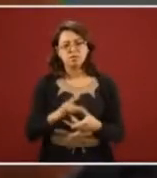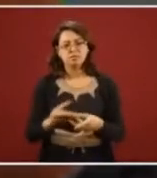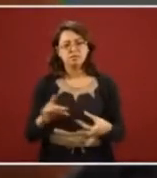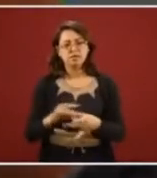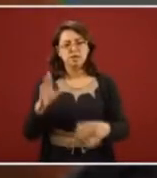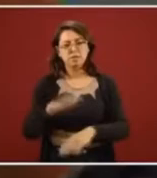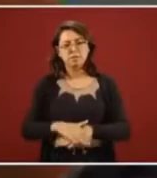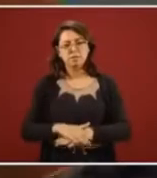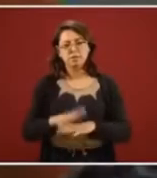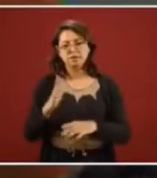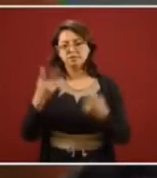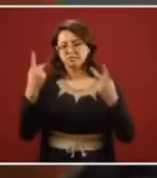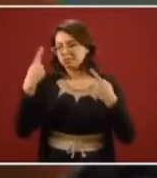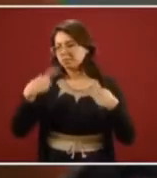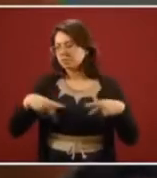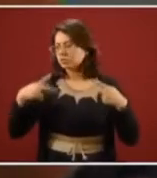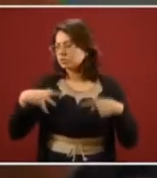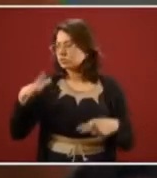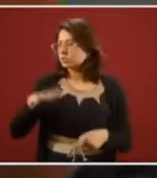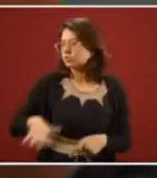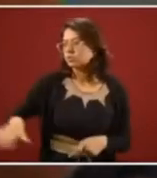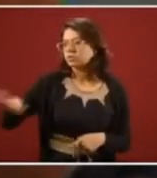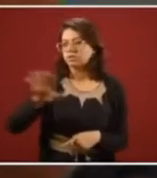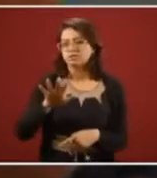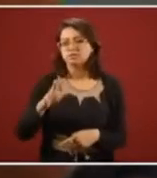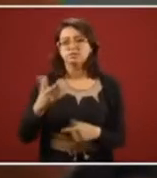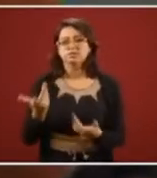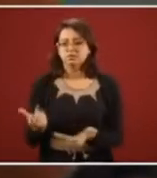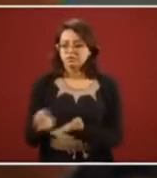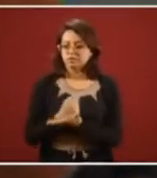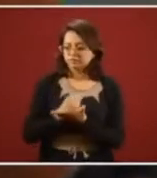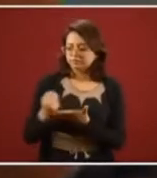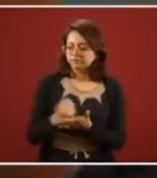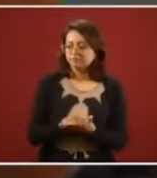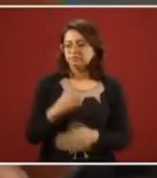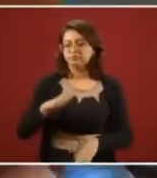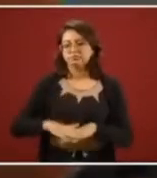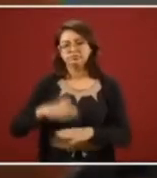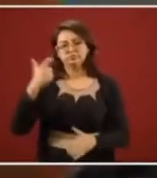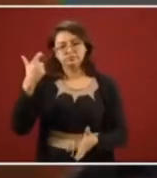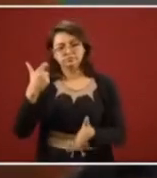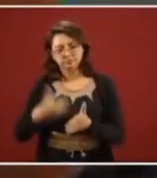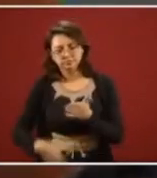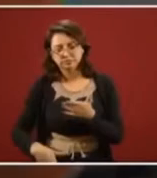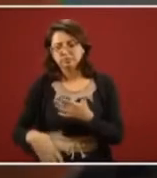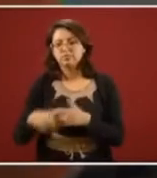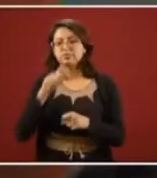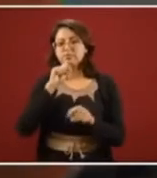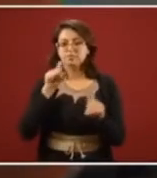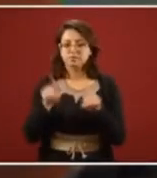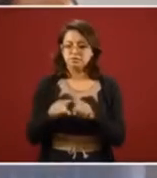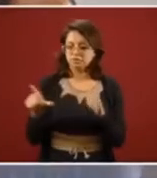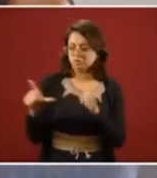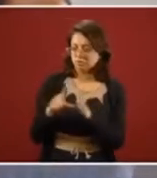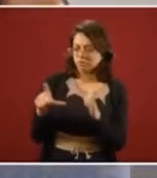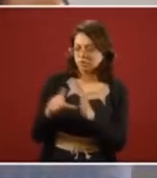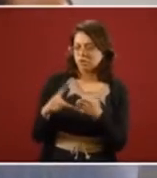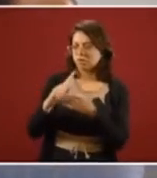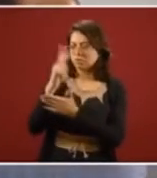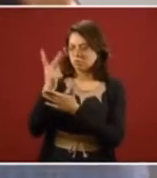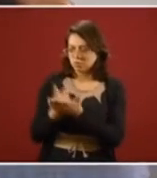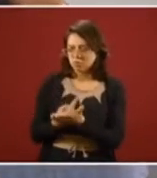abajo que además de otorgar créditos a bajo costo donde se les va a entregar también sus tarjetas para que